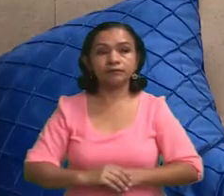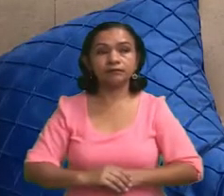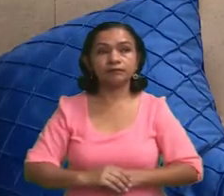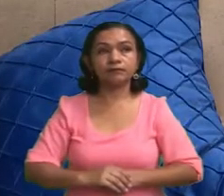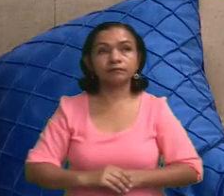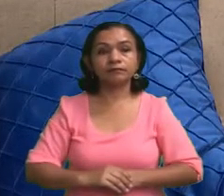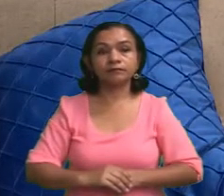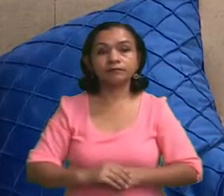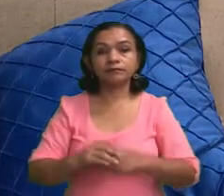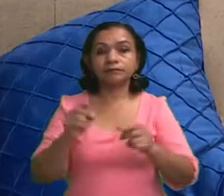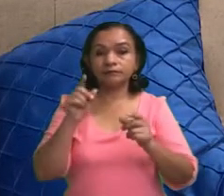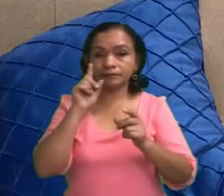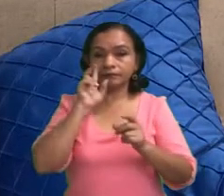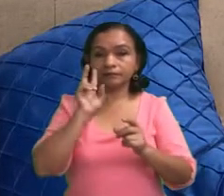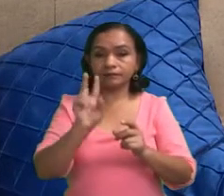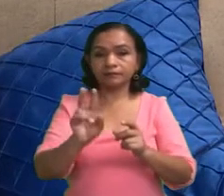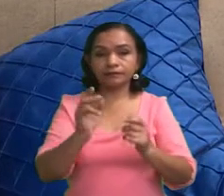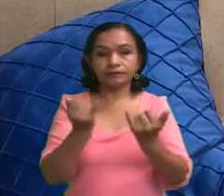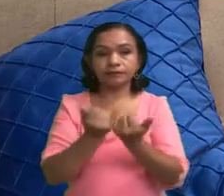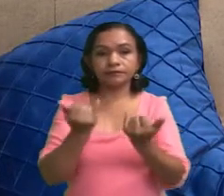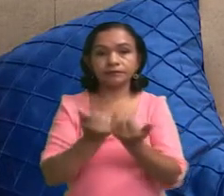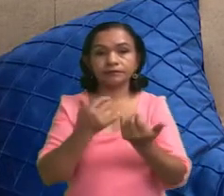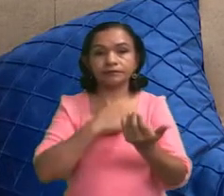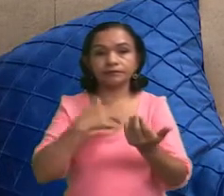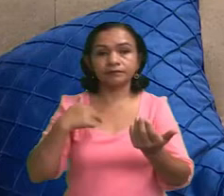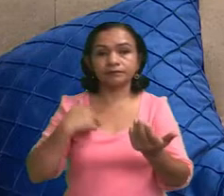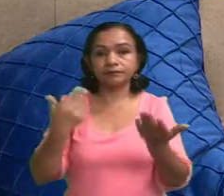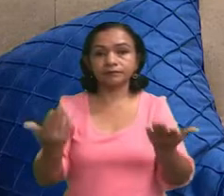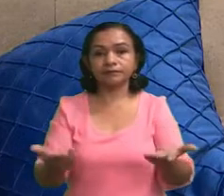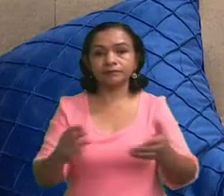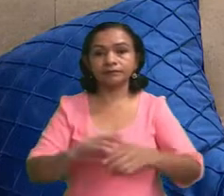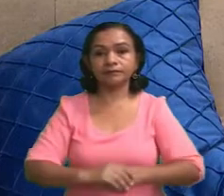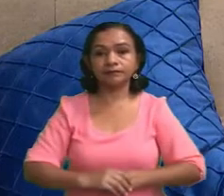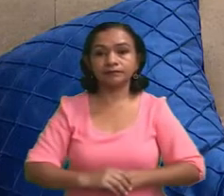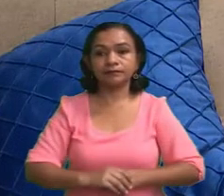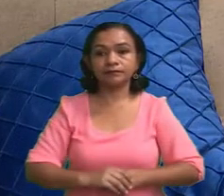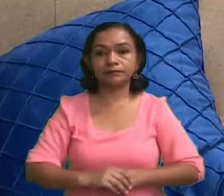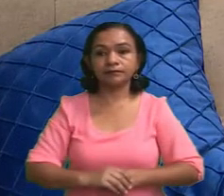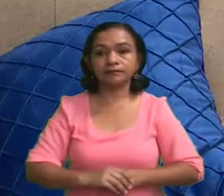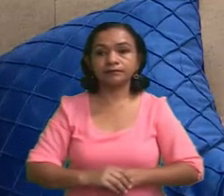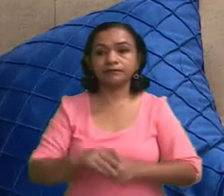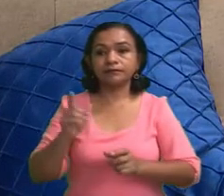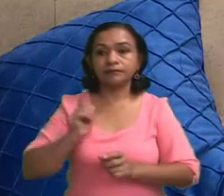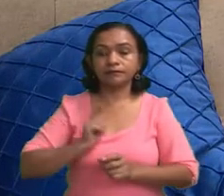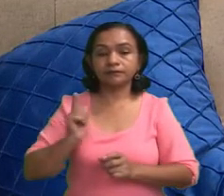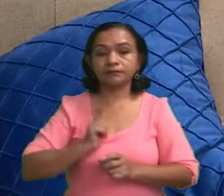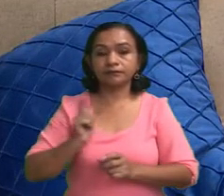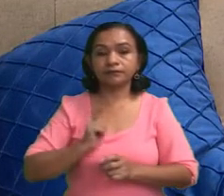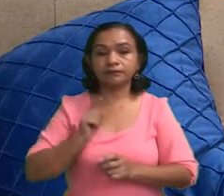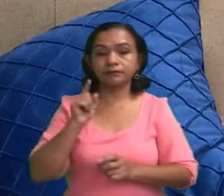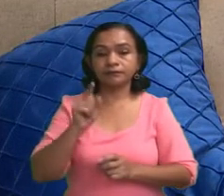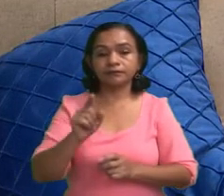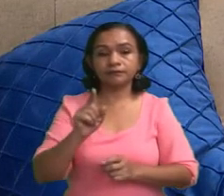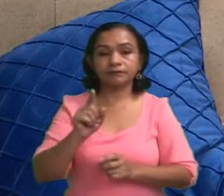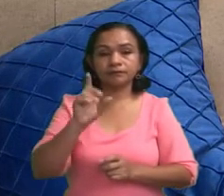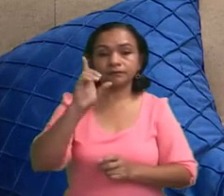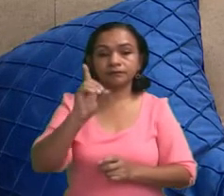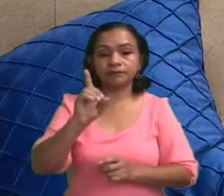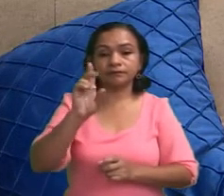Y ahí está precisamente, tenemos retorno, por favor. Gracias. Ahí está precisamente, diputado